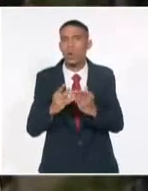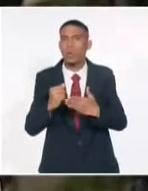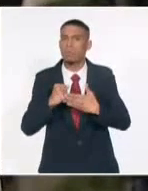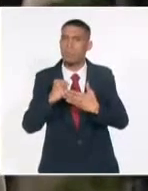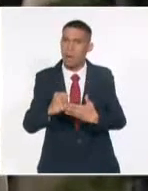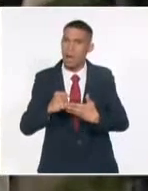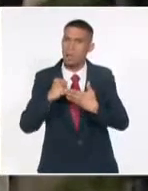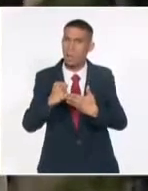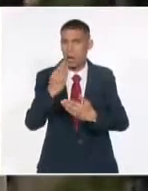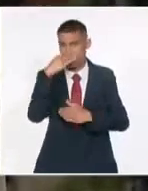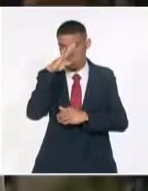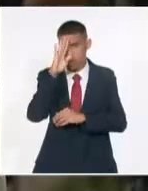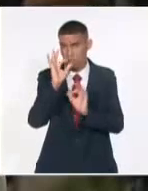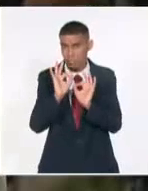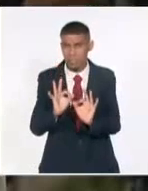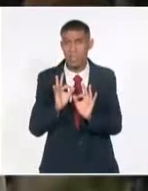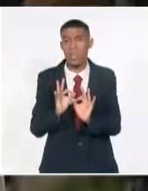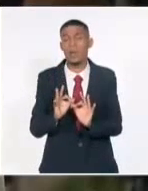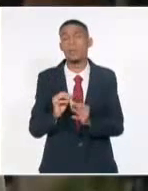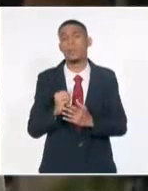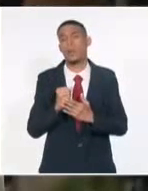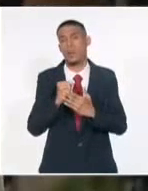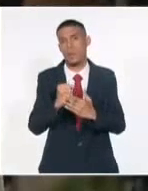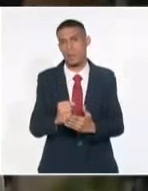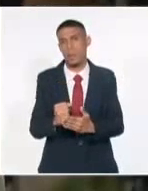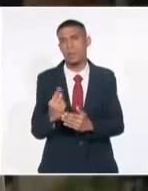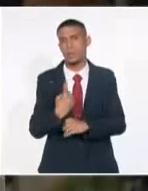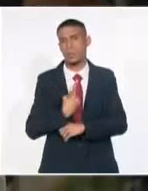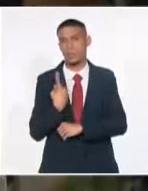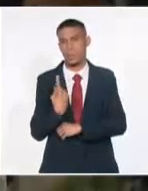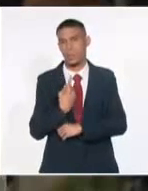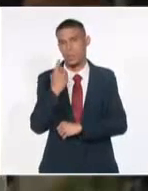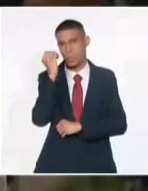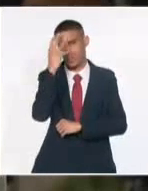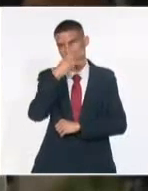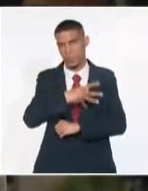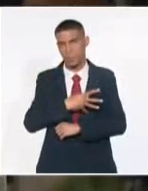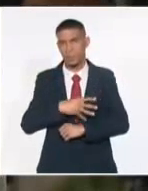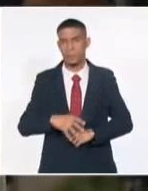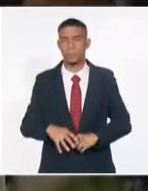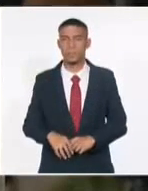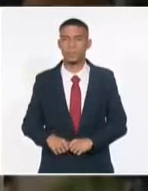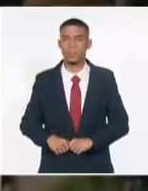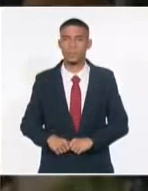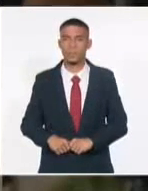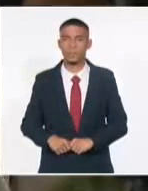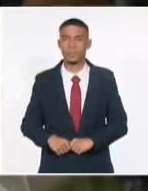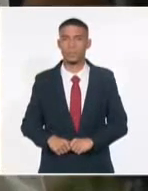a la lucha y a la justa lucha de nuestro pueblo palestino. Muchas gracias.